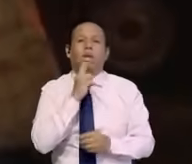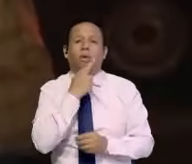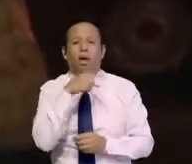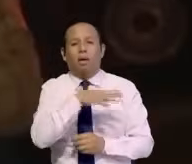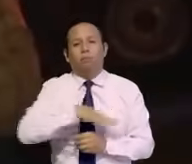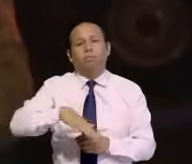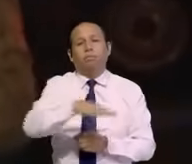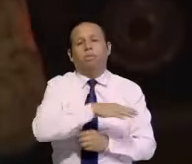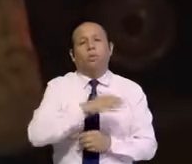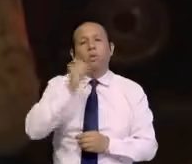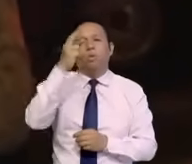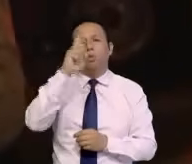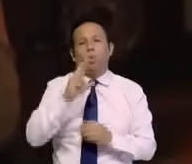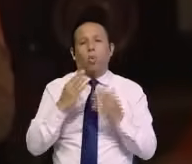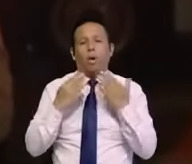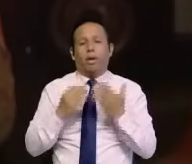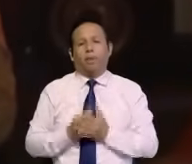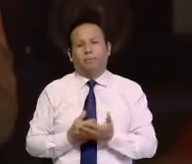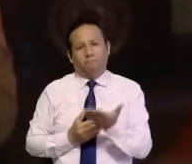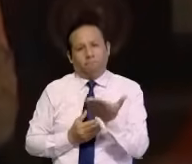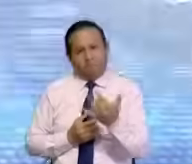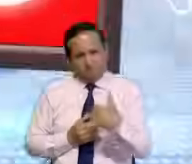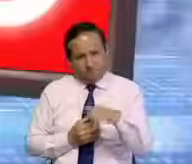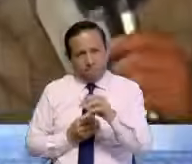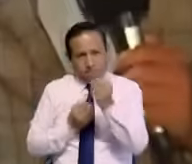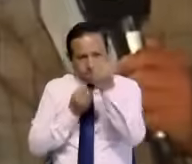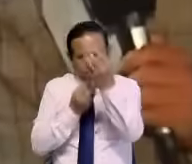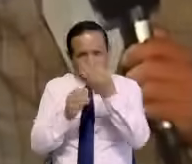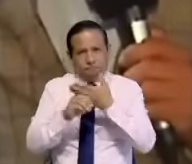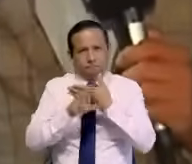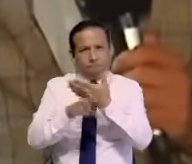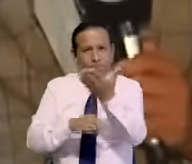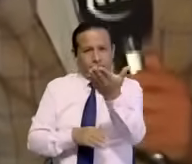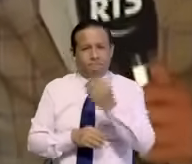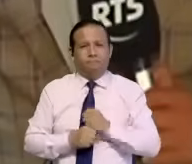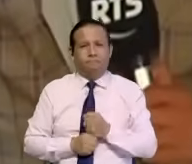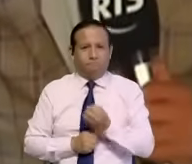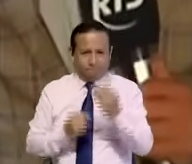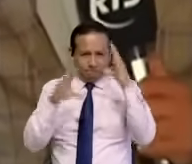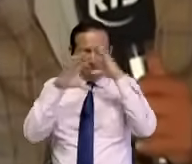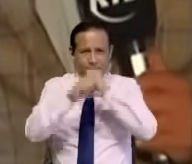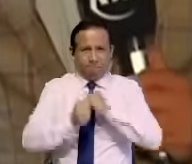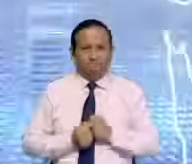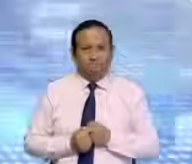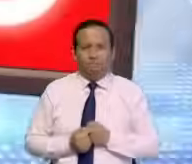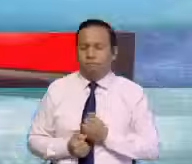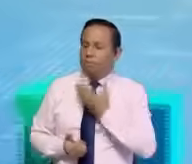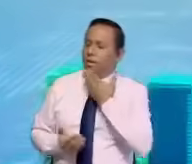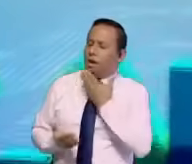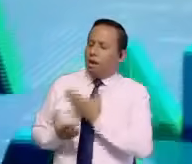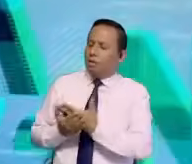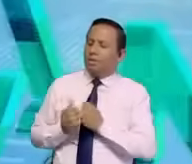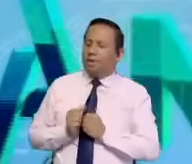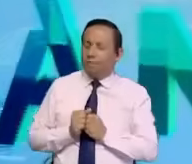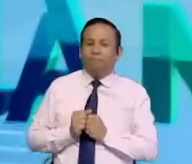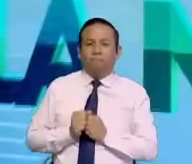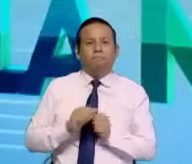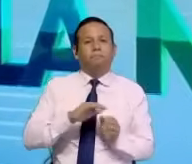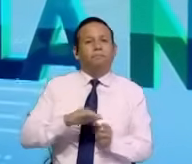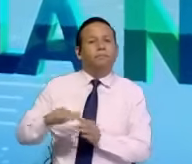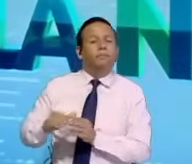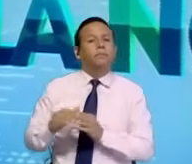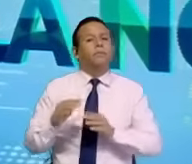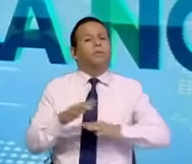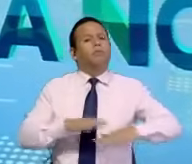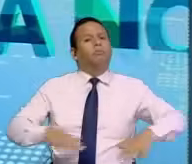de Guayaquil. Continuamos con más información en estudios. Buenas noches. Claro que sí, Jorge. Muchísimas gracias. En Esmeraldas,